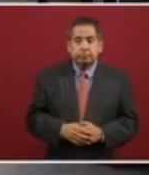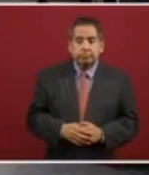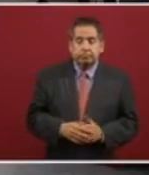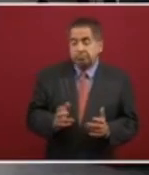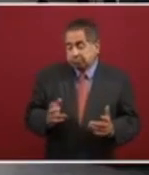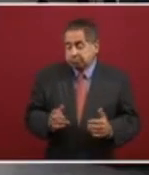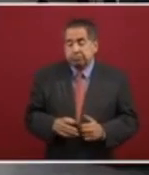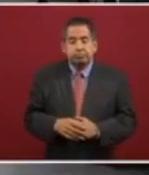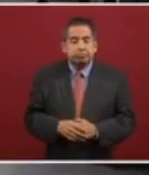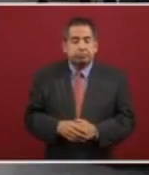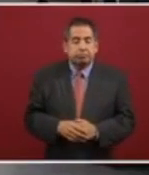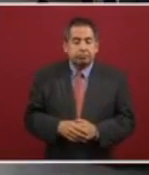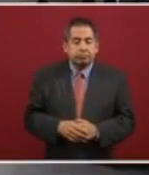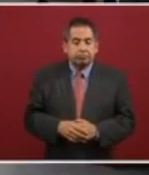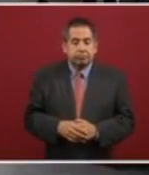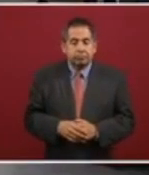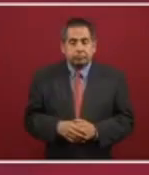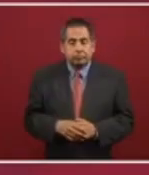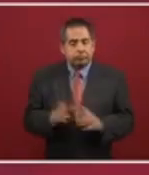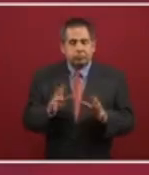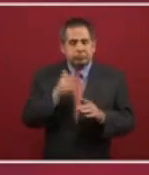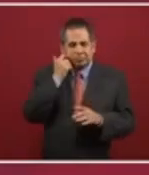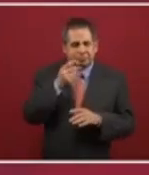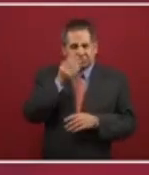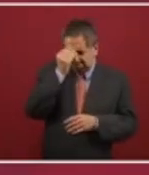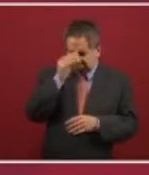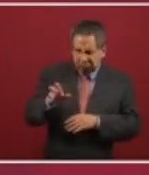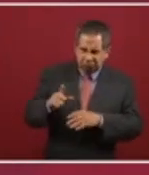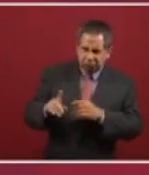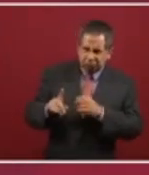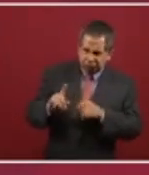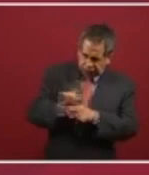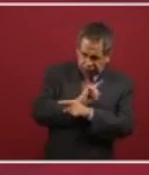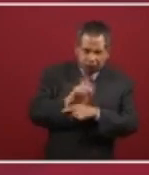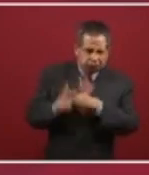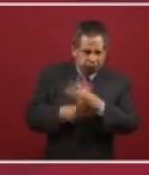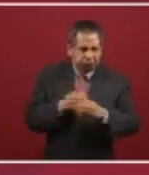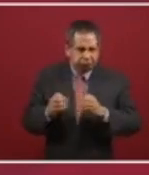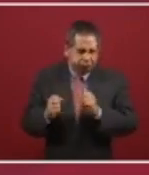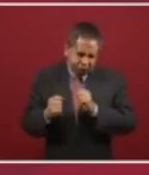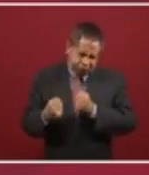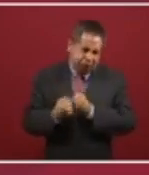Pues pero no se quiere caer en ninguna provocación. Porque